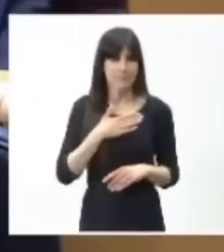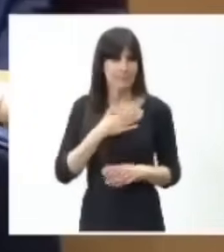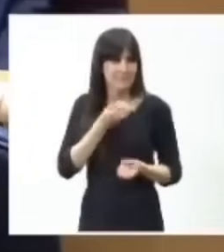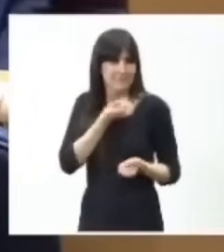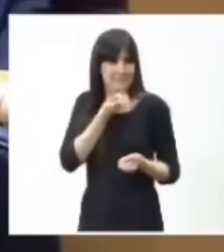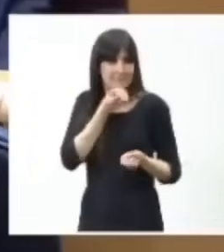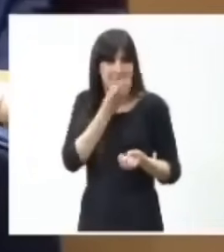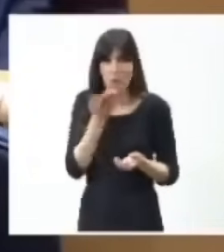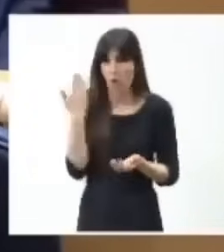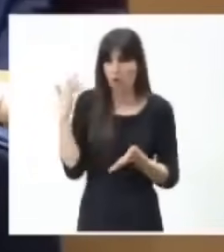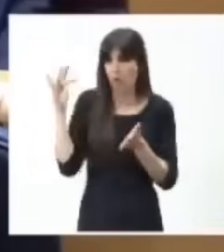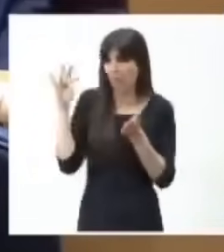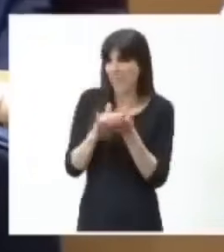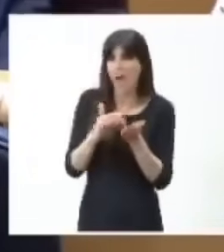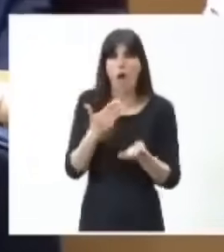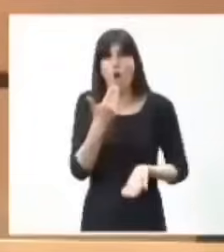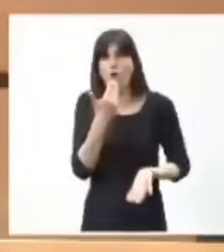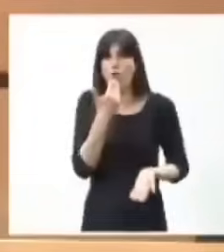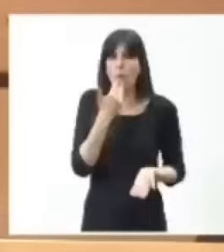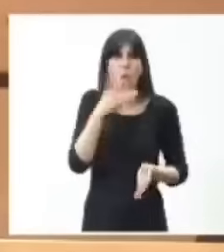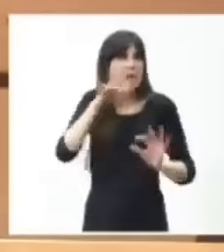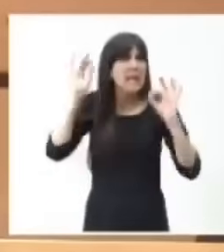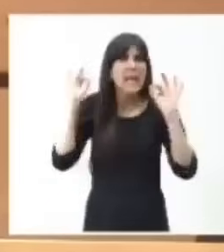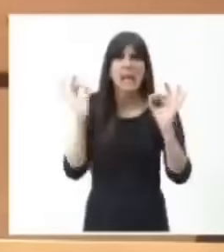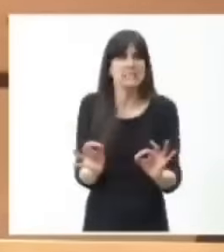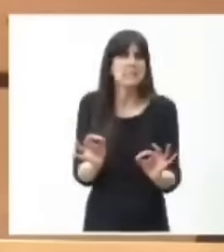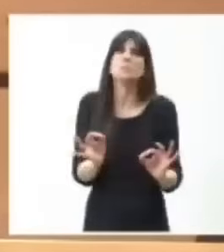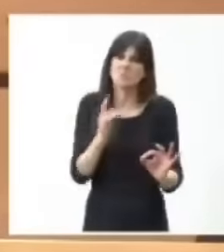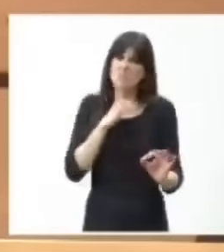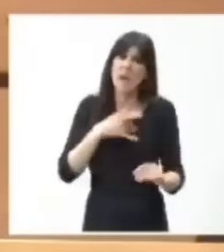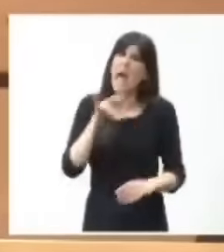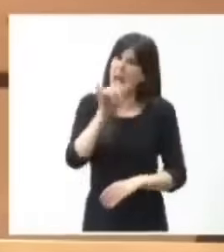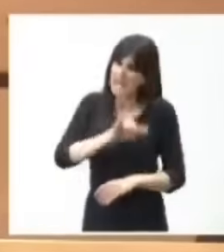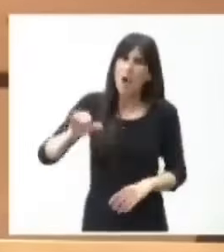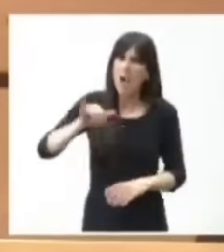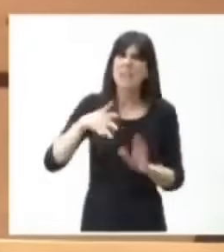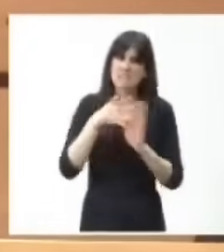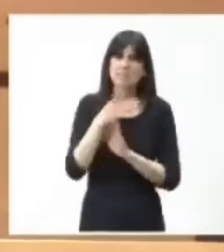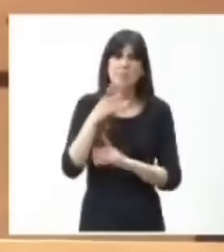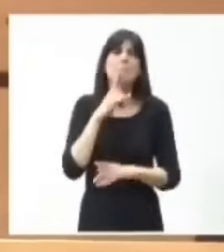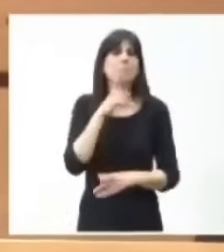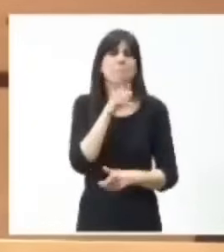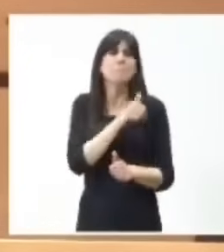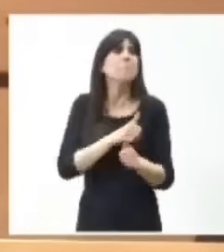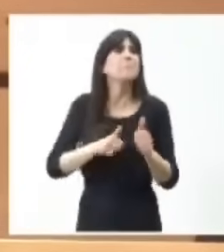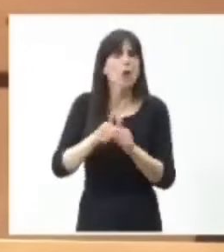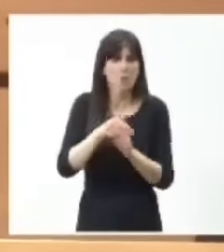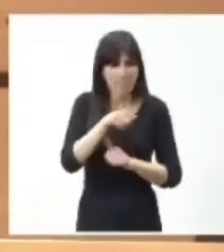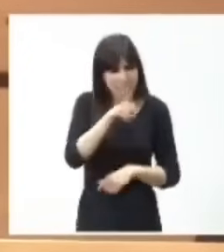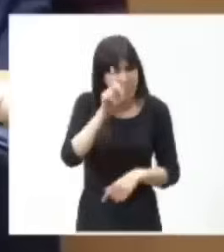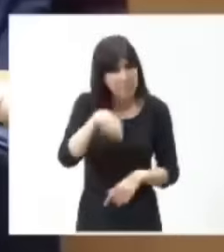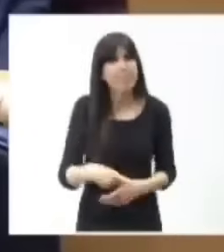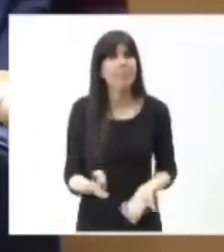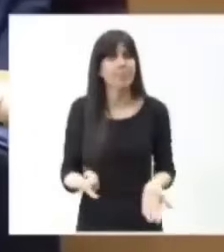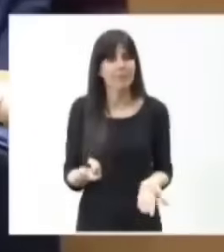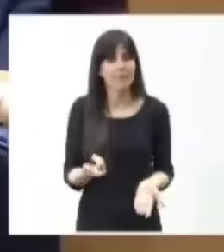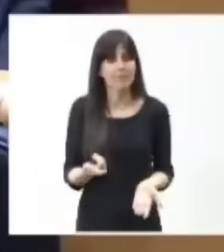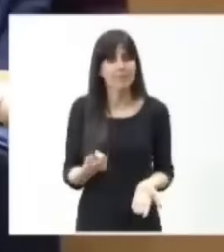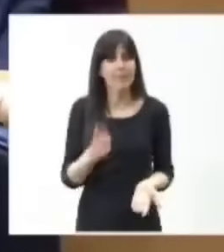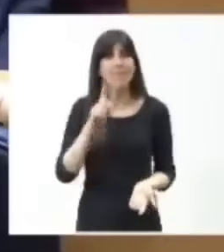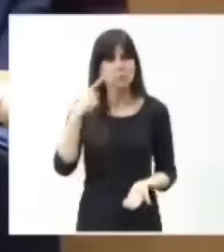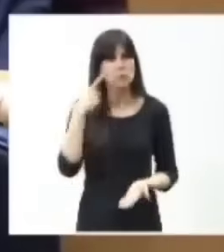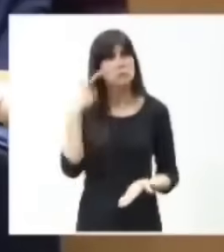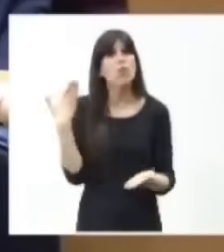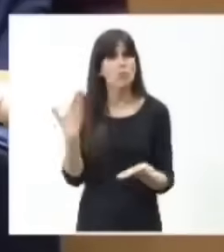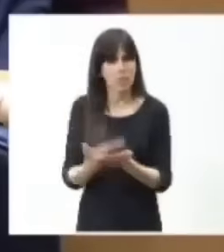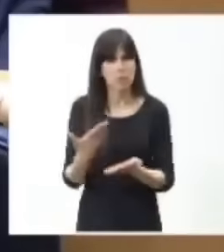menciones del otro día como un numerus clausus. Claro que La Rioja es un destino prioritario de la alta velocidad, como después le voy a